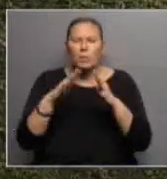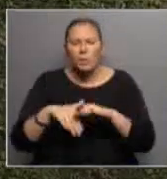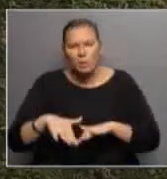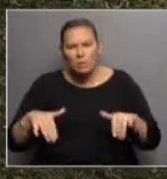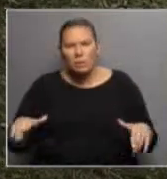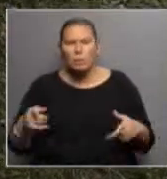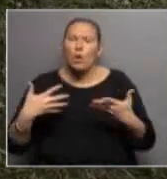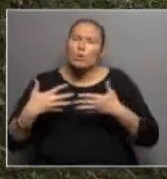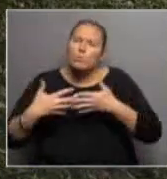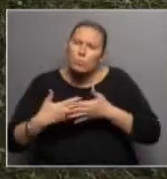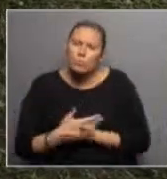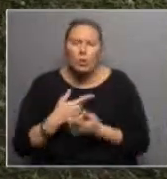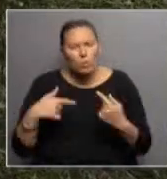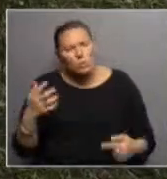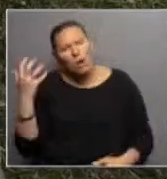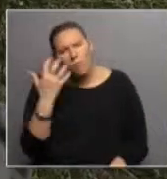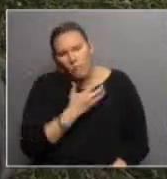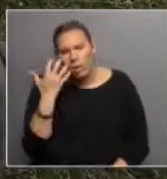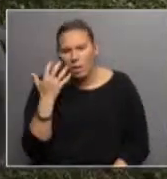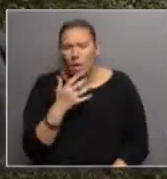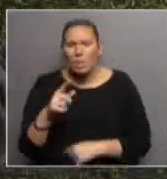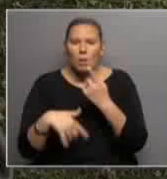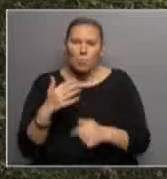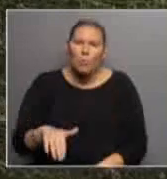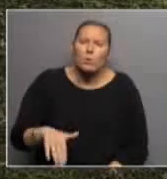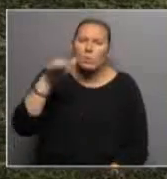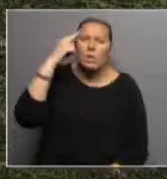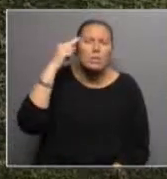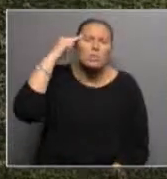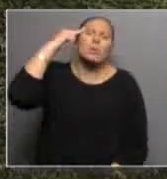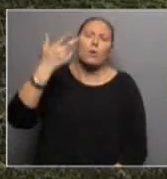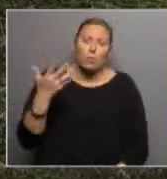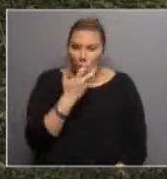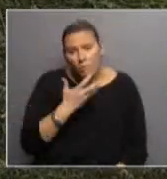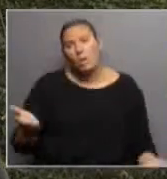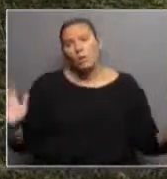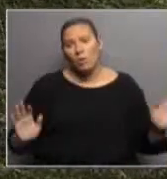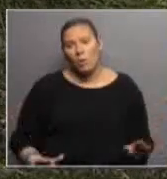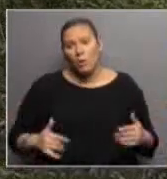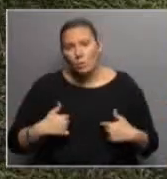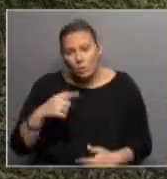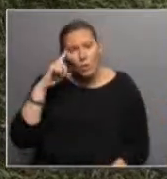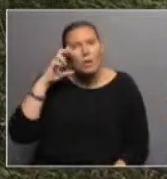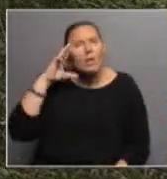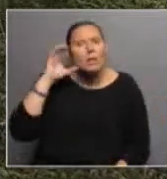niños tienen que sufrir tantas cosas feas que después cuando son grandes, qué van a recordar eso feo? Yo tengo la